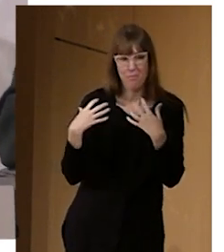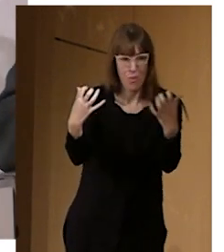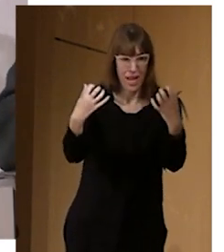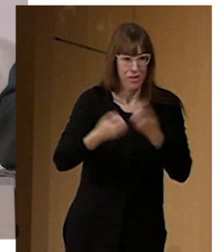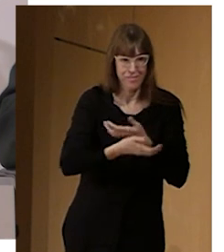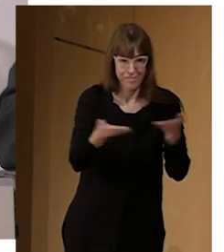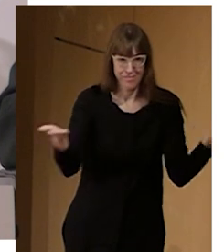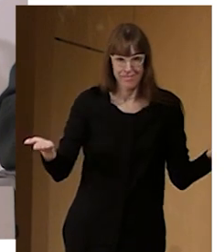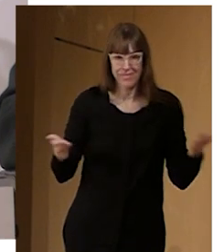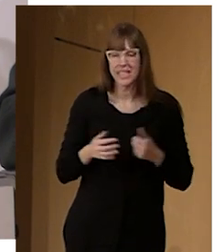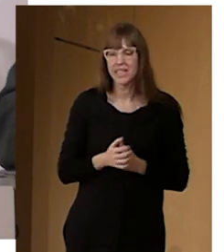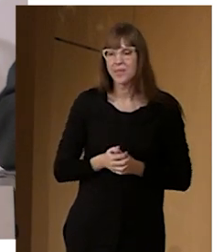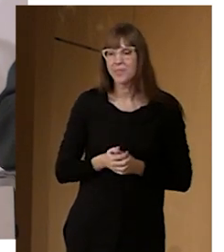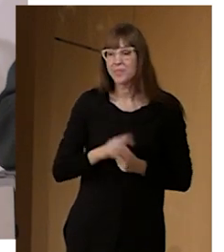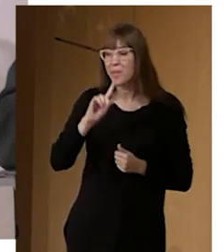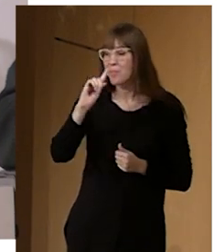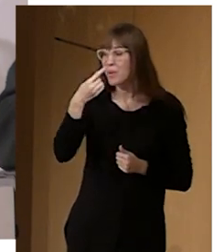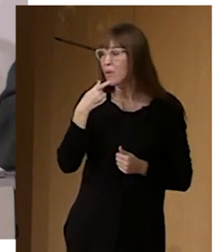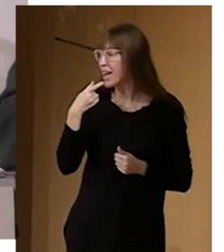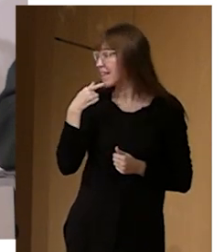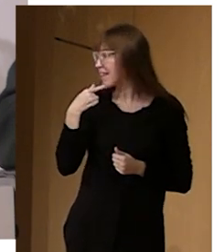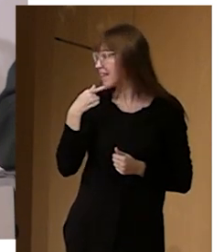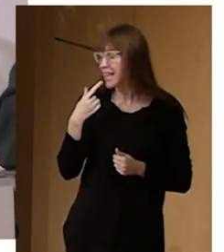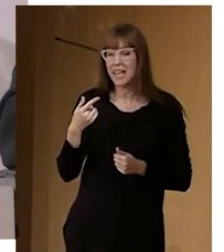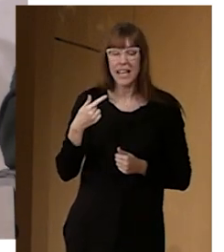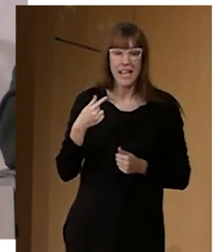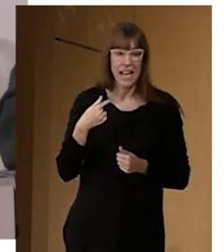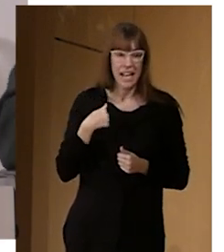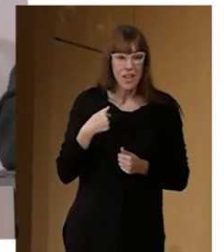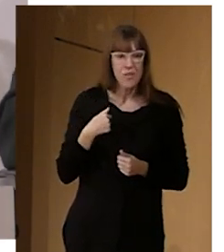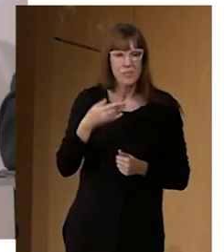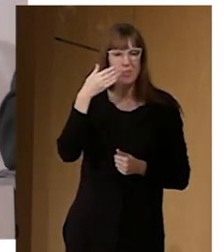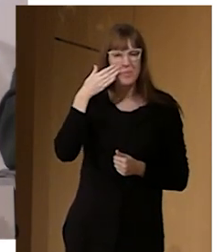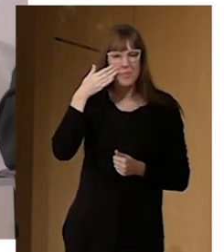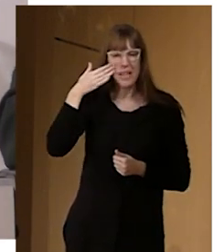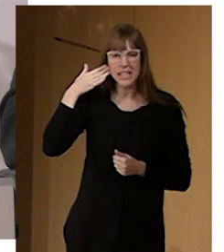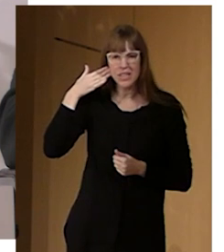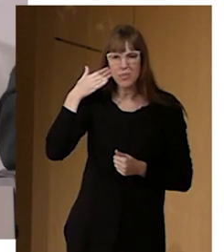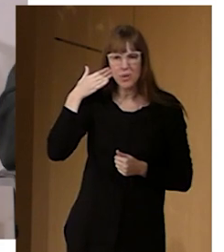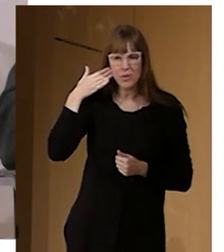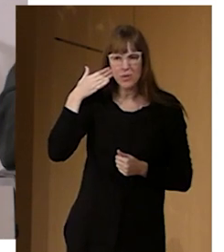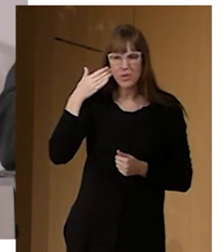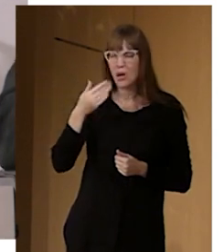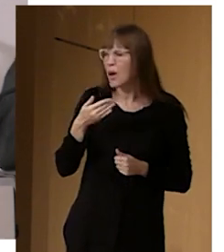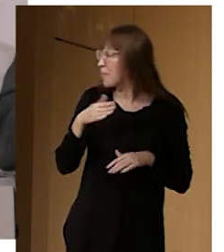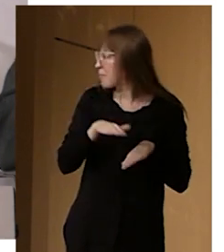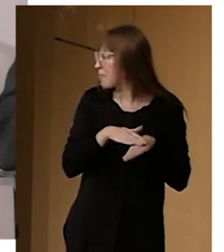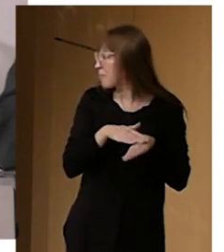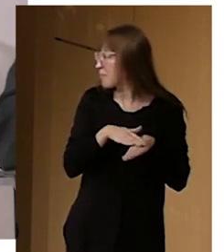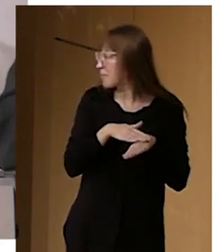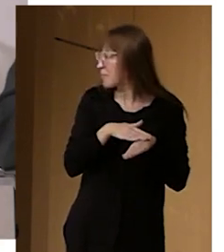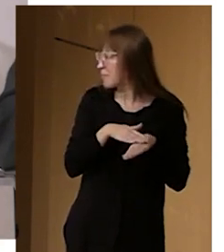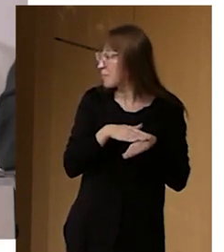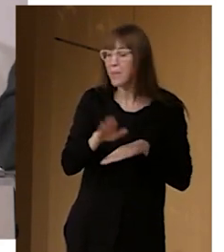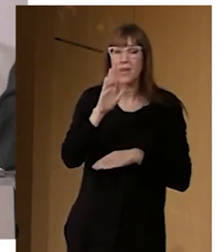Primero que nada diré que yo como Ciudadano como urbanita me siento muy orgulloso porque me doy cuenta ahora Perdona porque que haga este